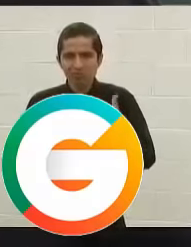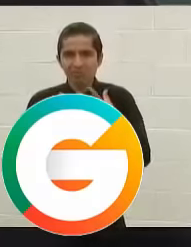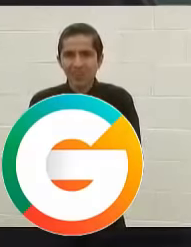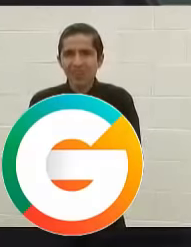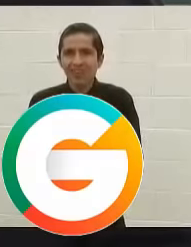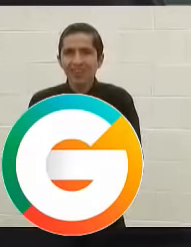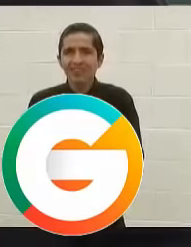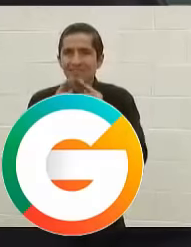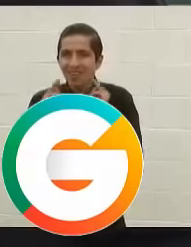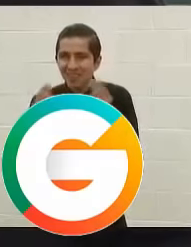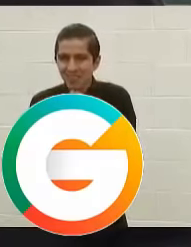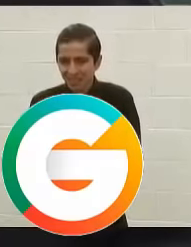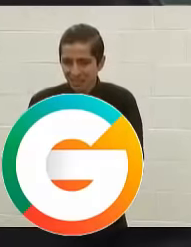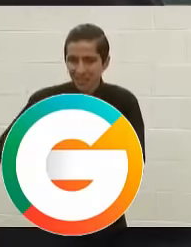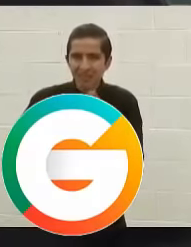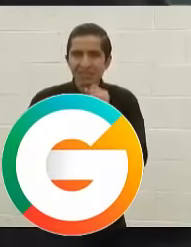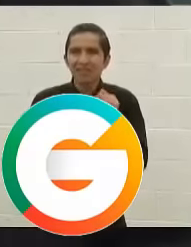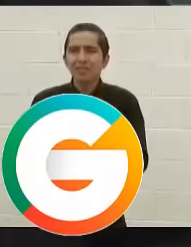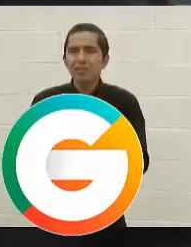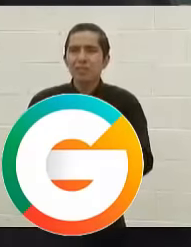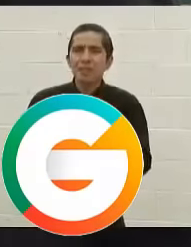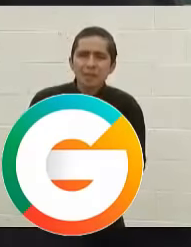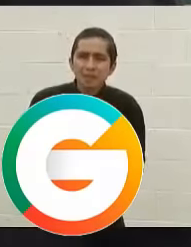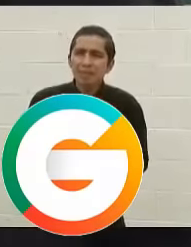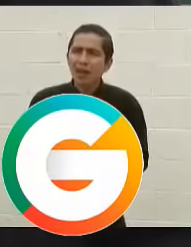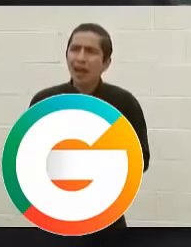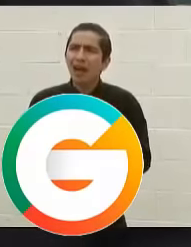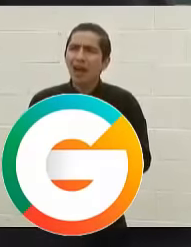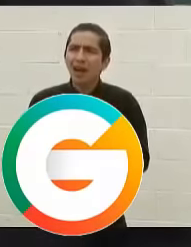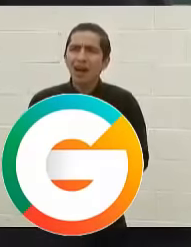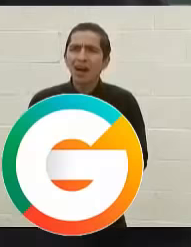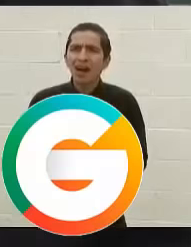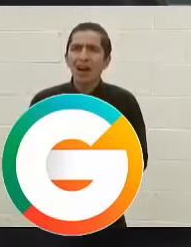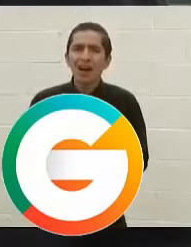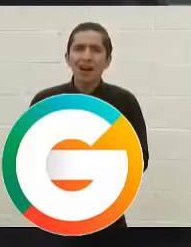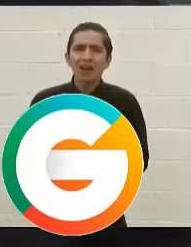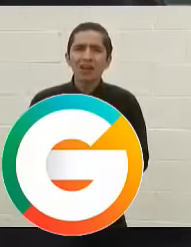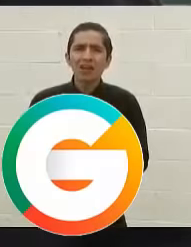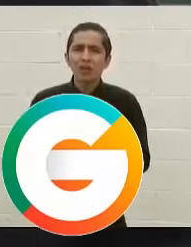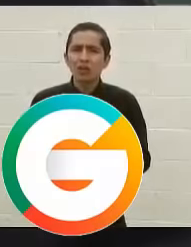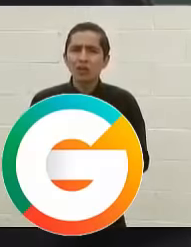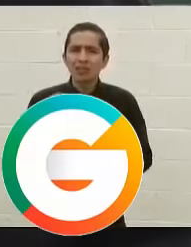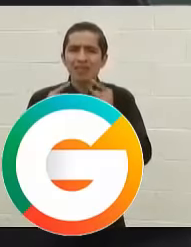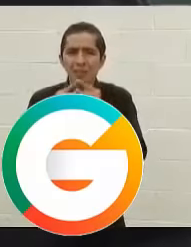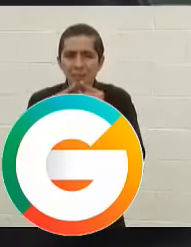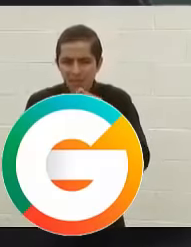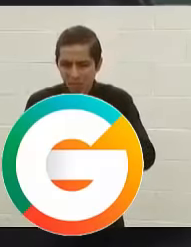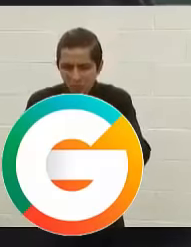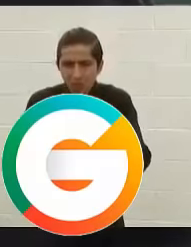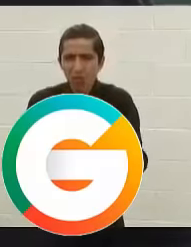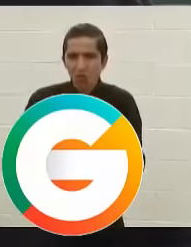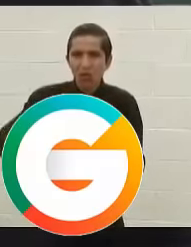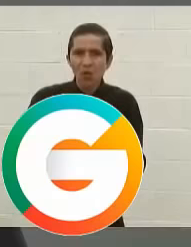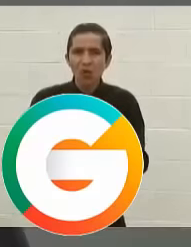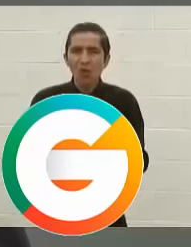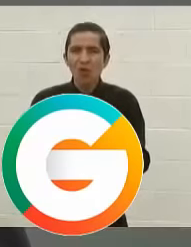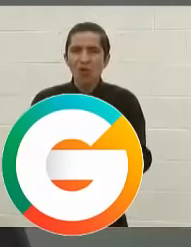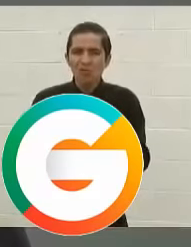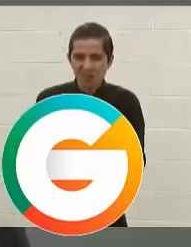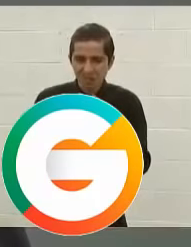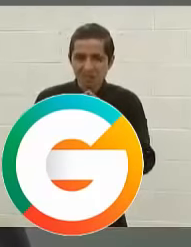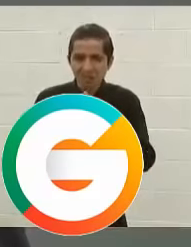organizaciones criminales. Está la organización Tepito, Unión Tepito, la organización